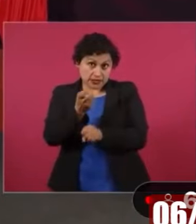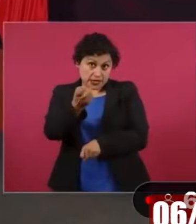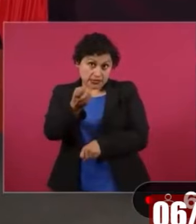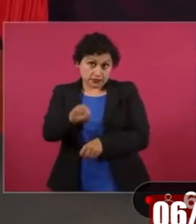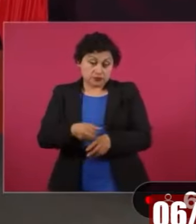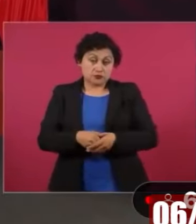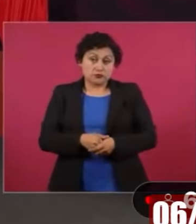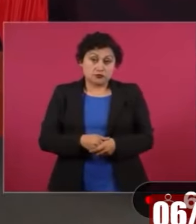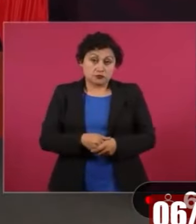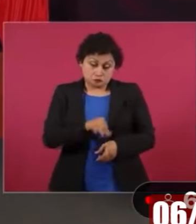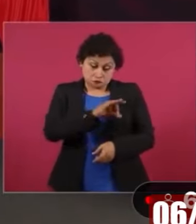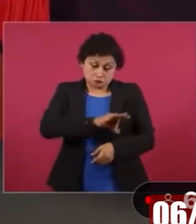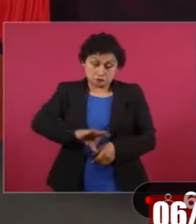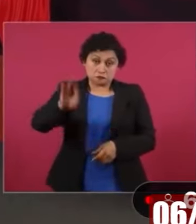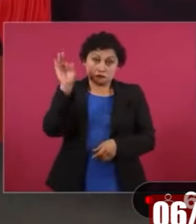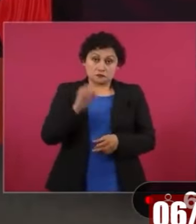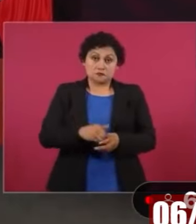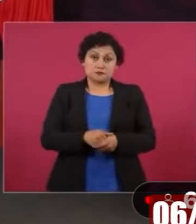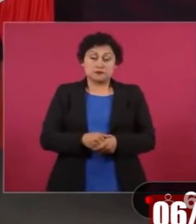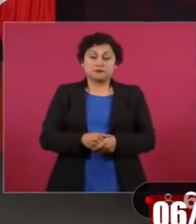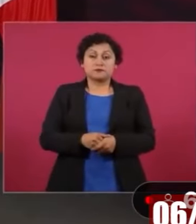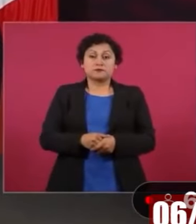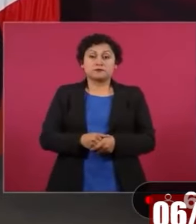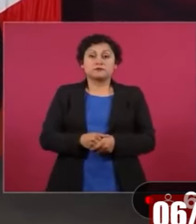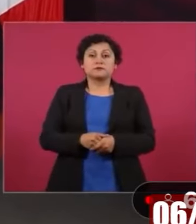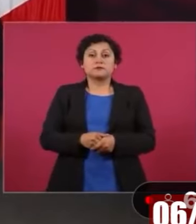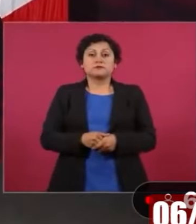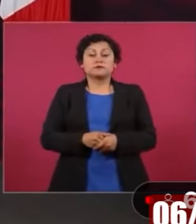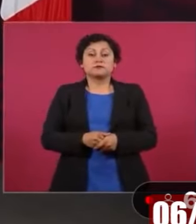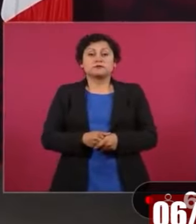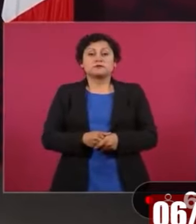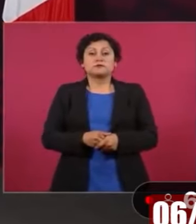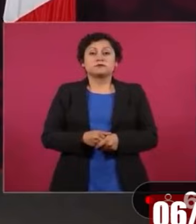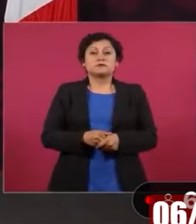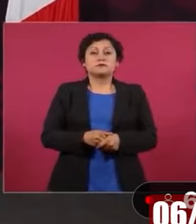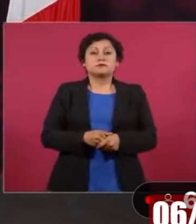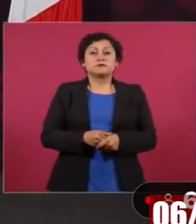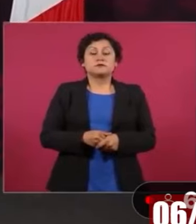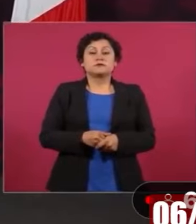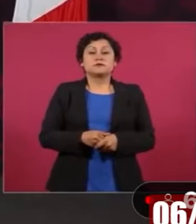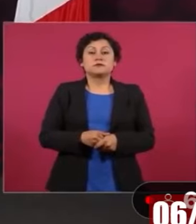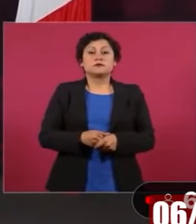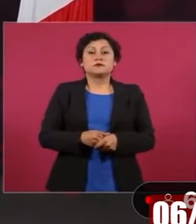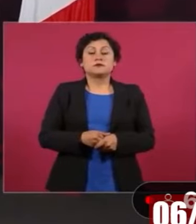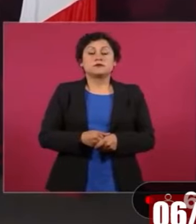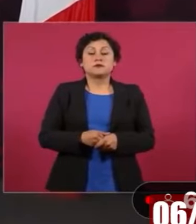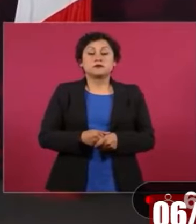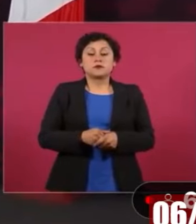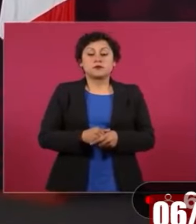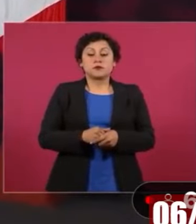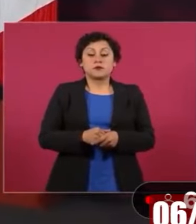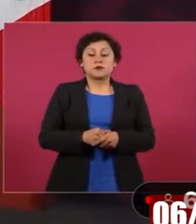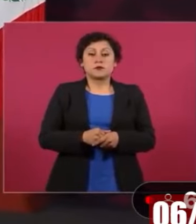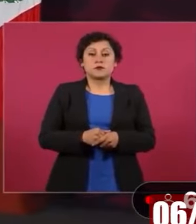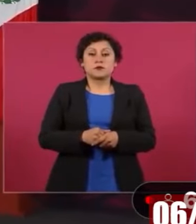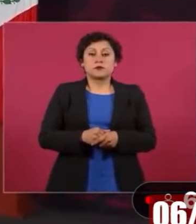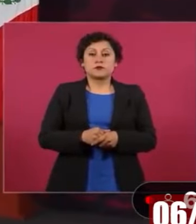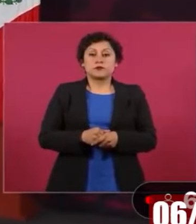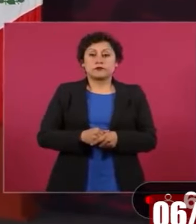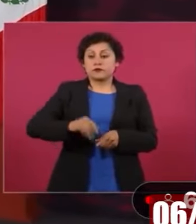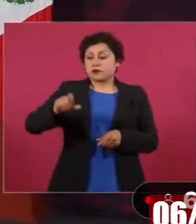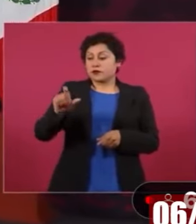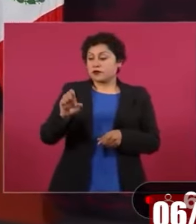reportaje de El semanario denota que hay un periodismo e corrupto que intenta